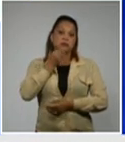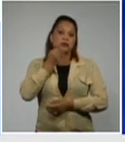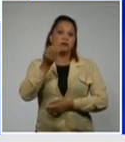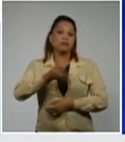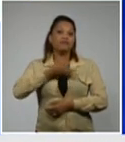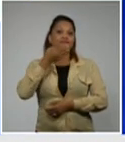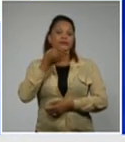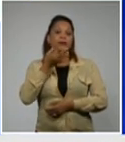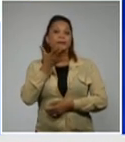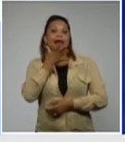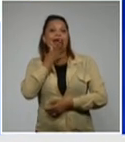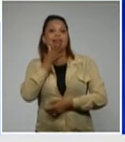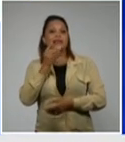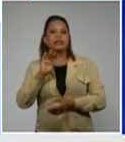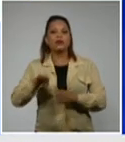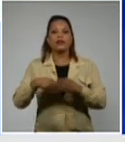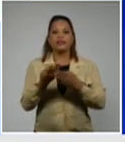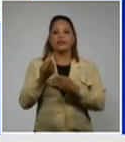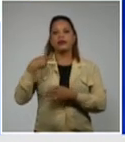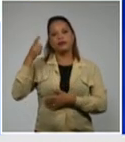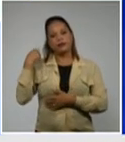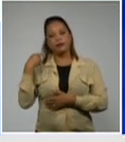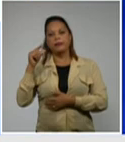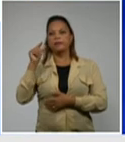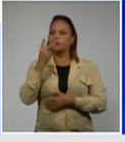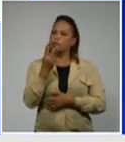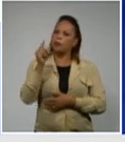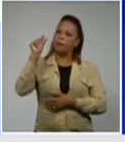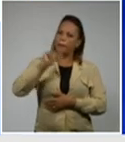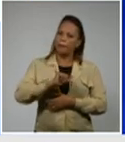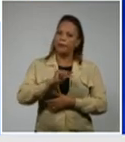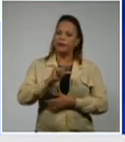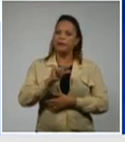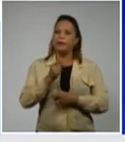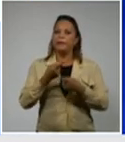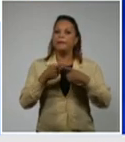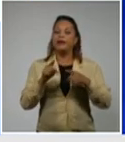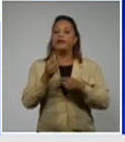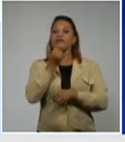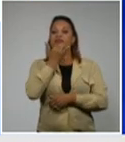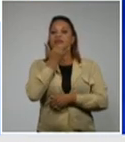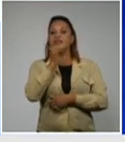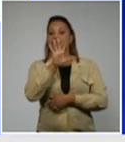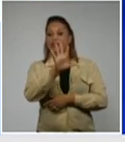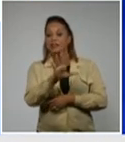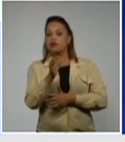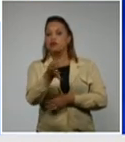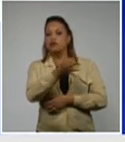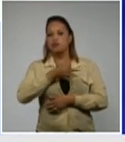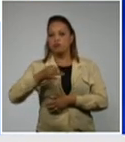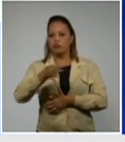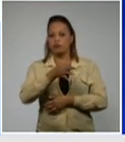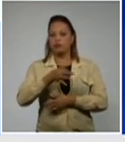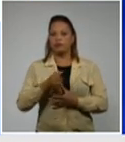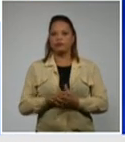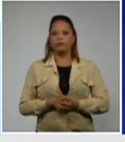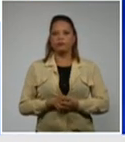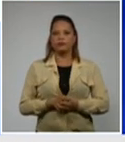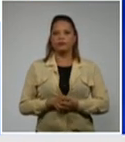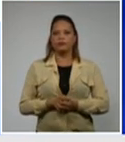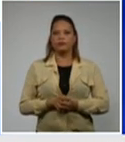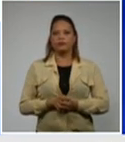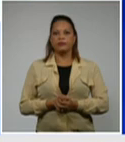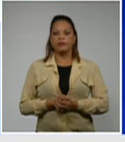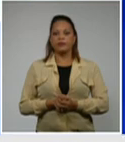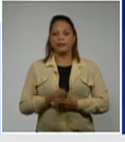similar al día de ayer, 2 menos, y con una afectación en 5 de sus 11 municipios. El municipio Pinar